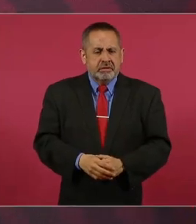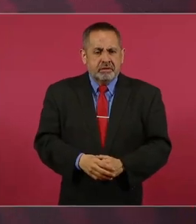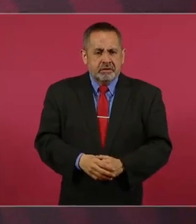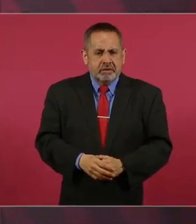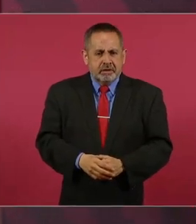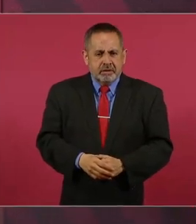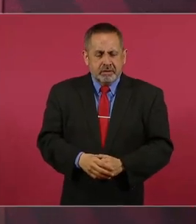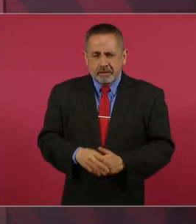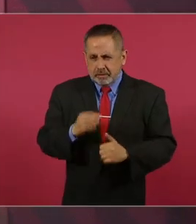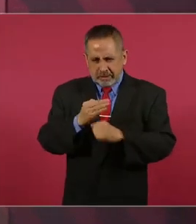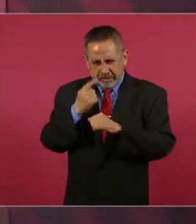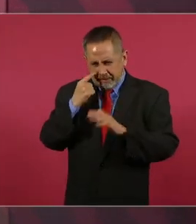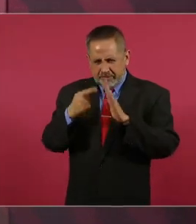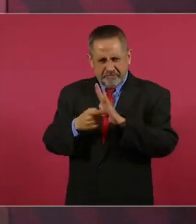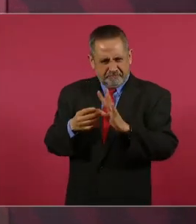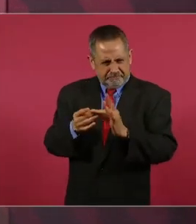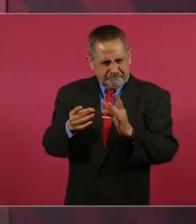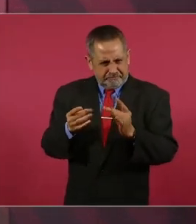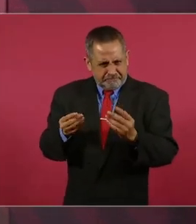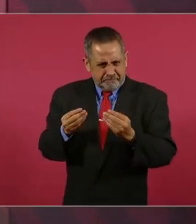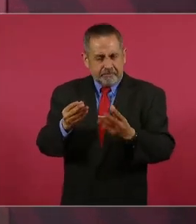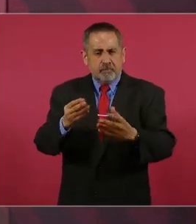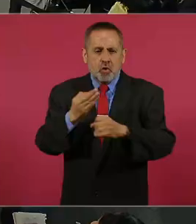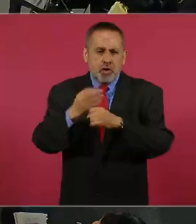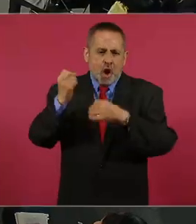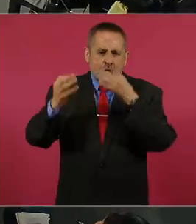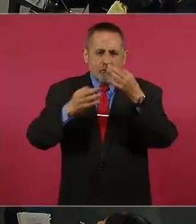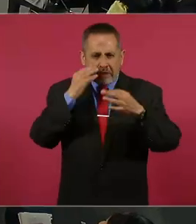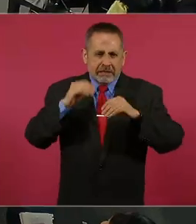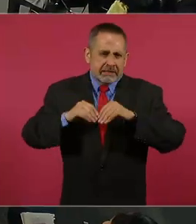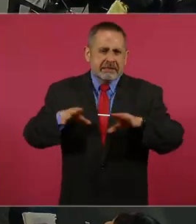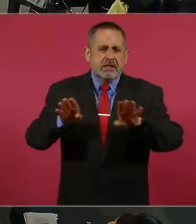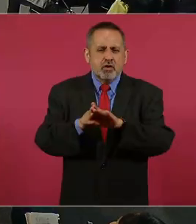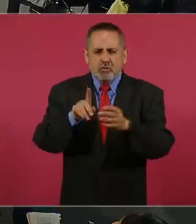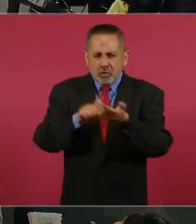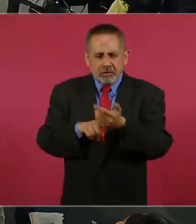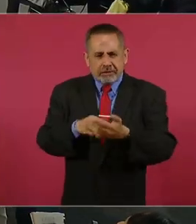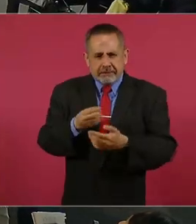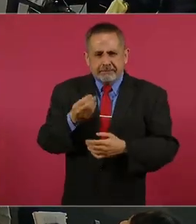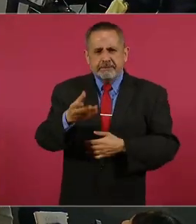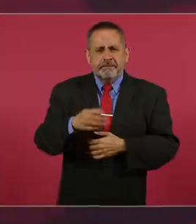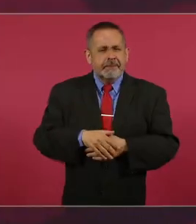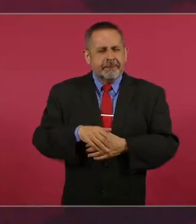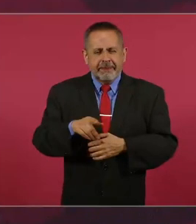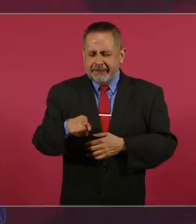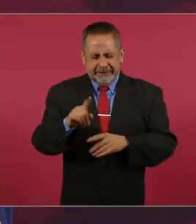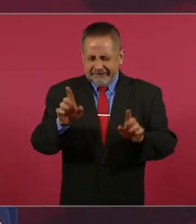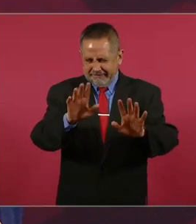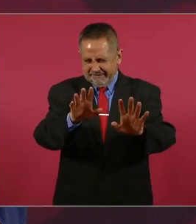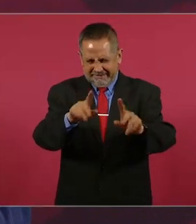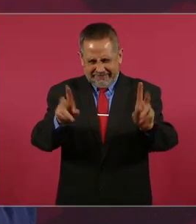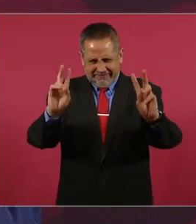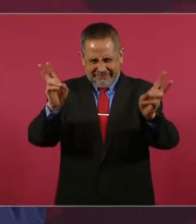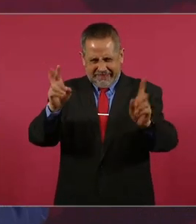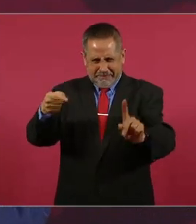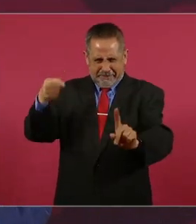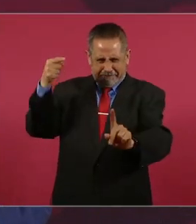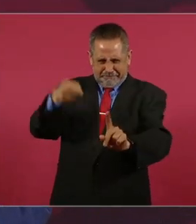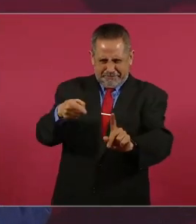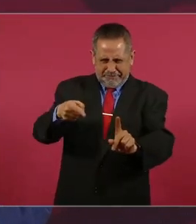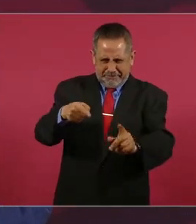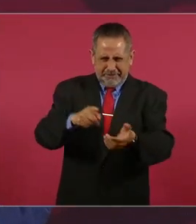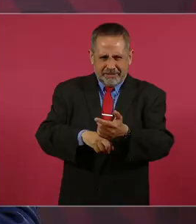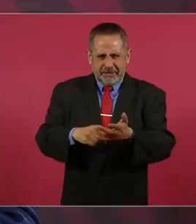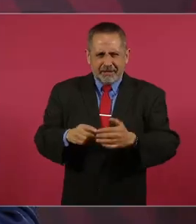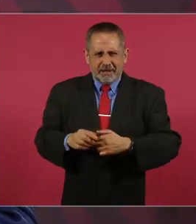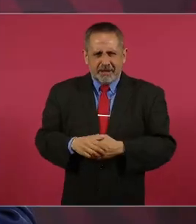de pimienta a esta conferencia. A ver, el tema, no.